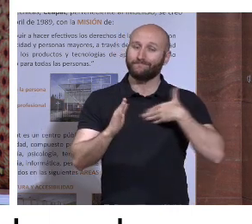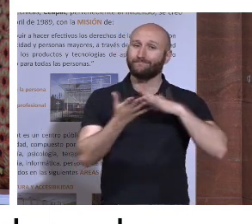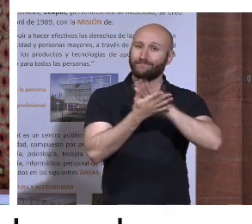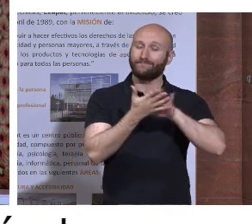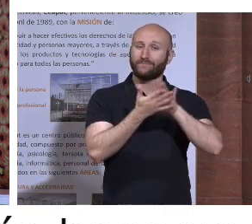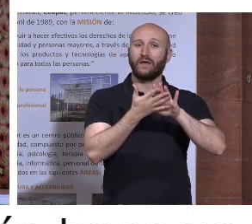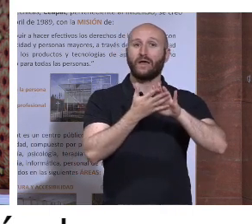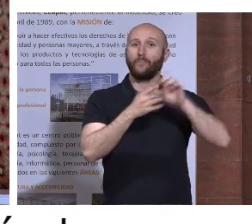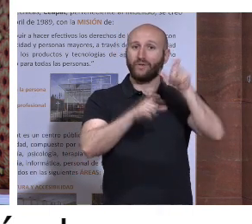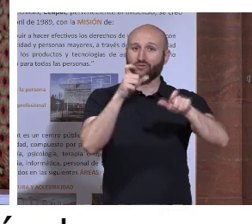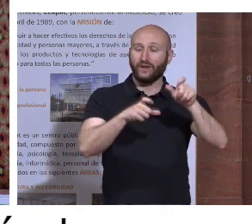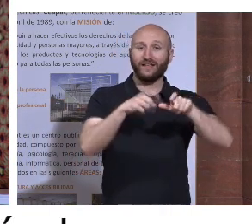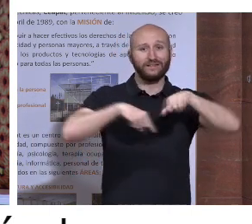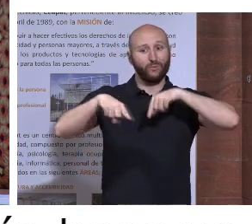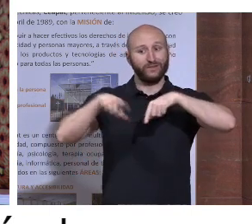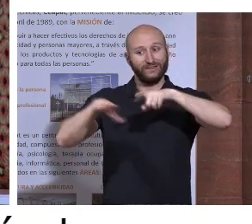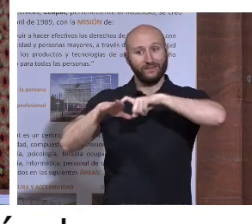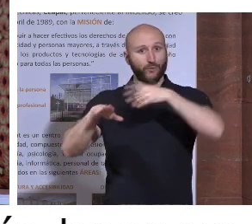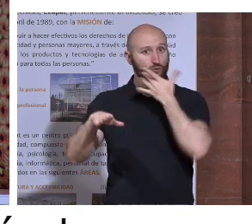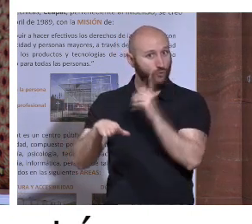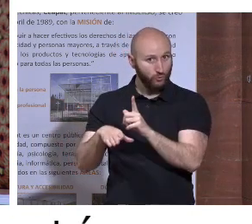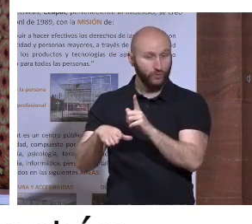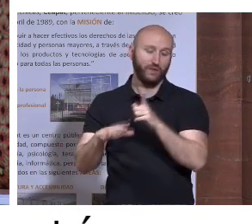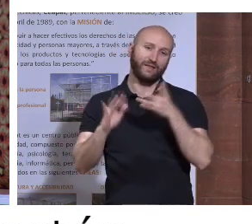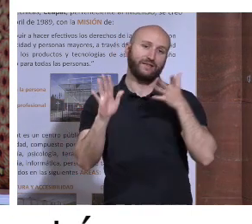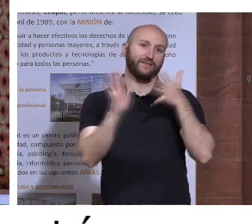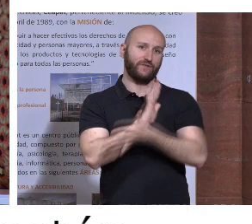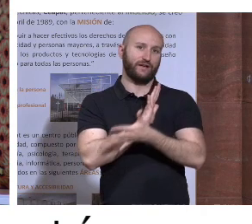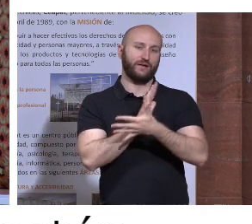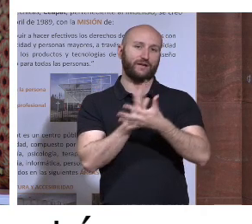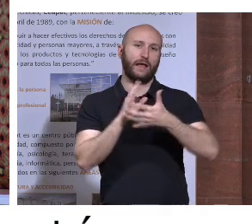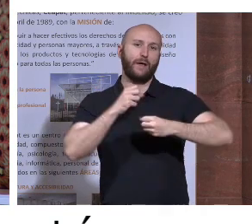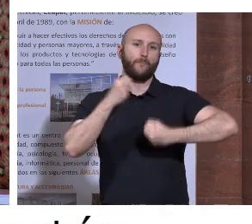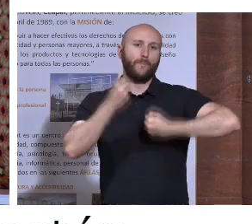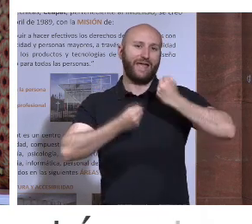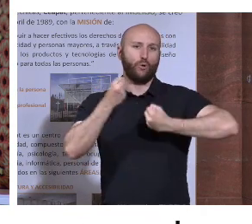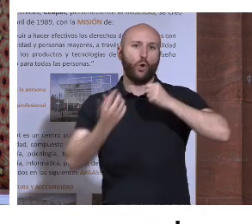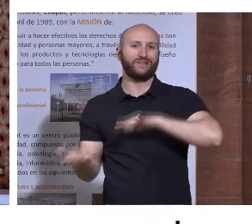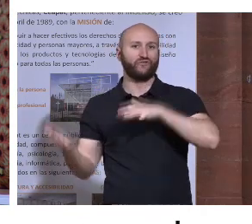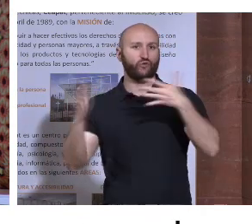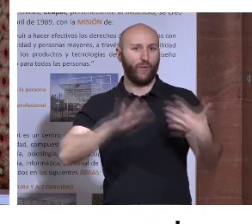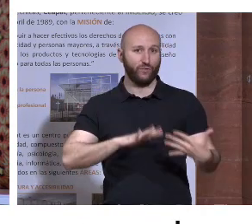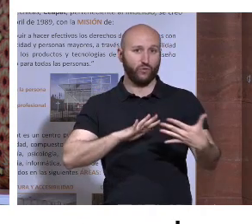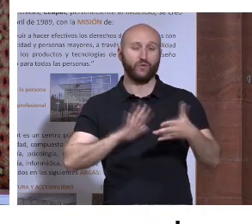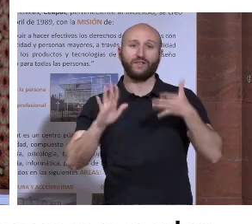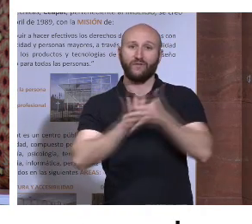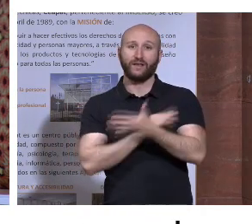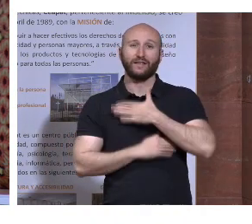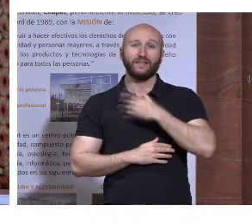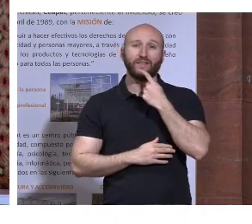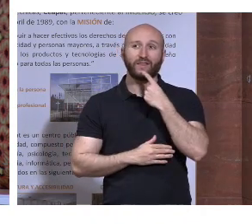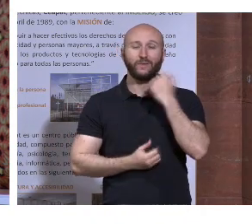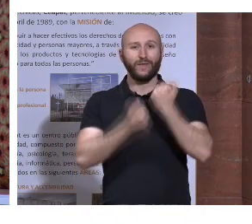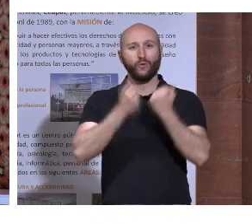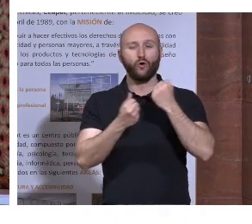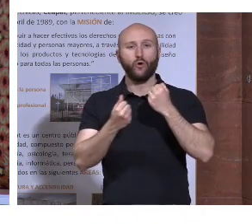estén familiarizadas con este tipo de transporte. Estamos hablando de, cuando hablamos de vehículo transformado, nos referimos a un vehículo modificado